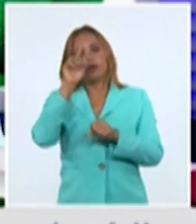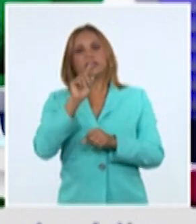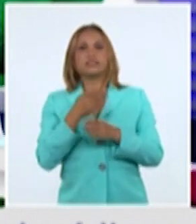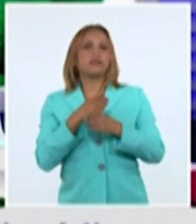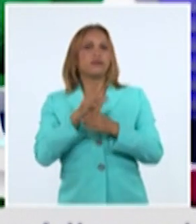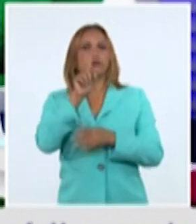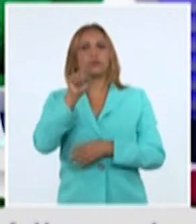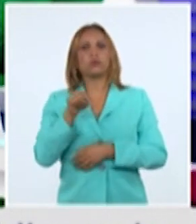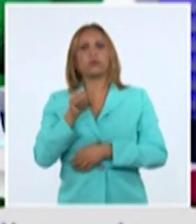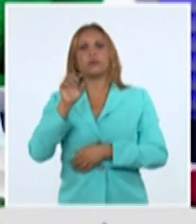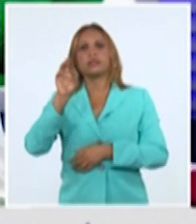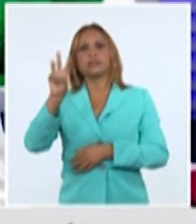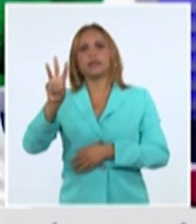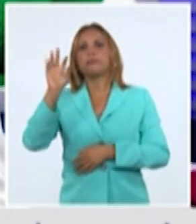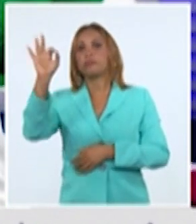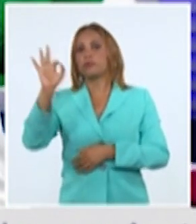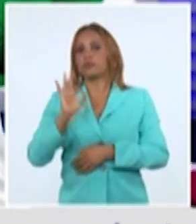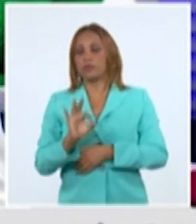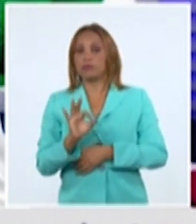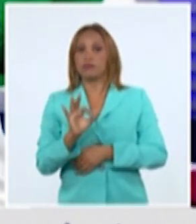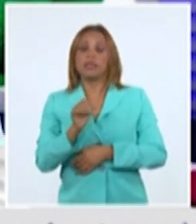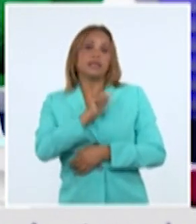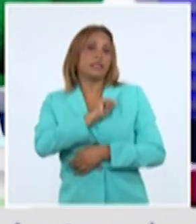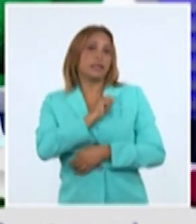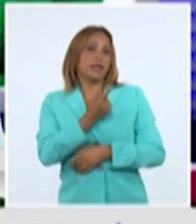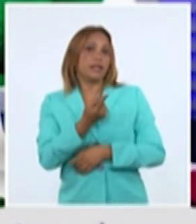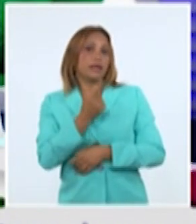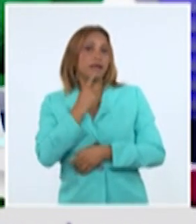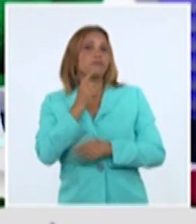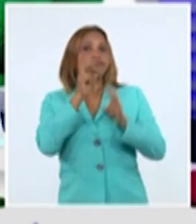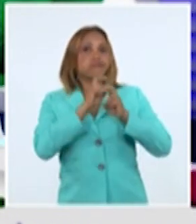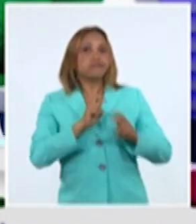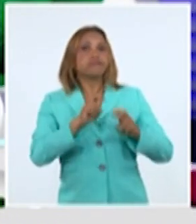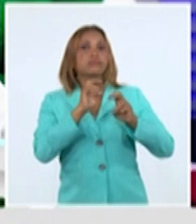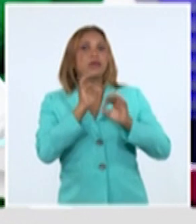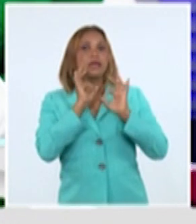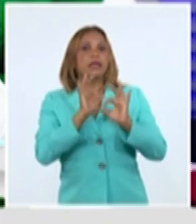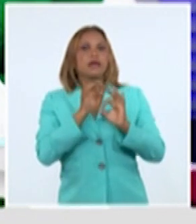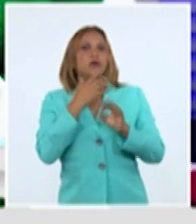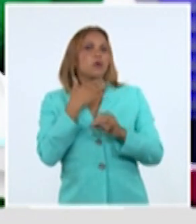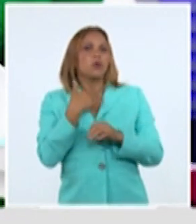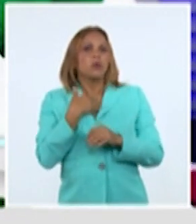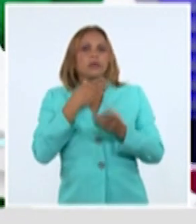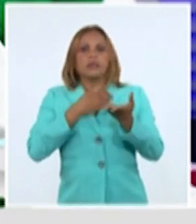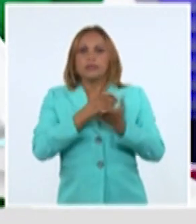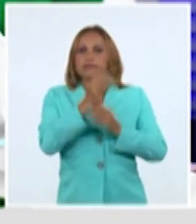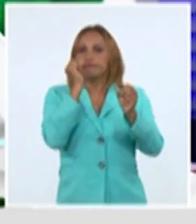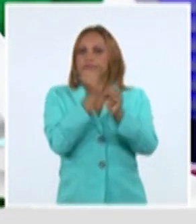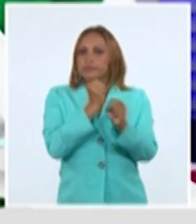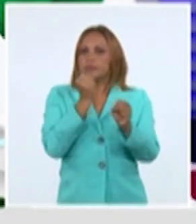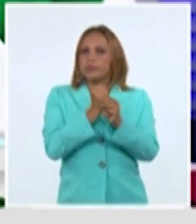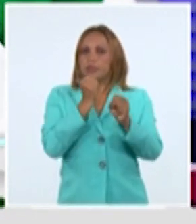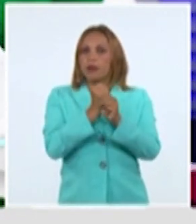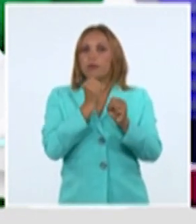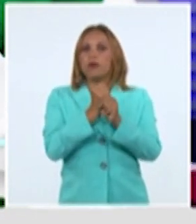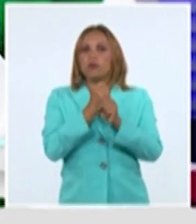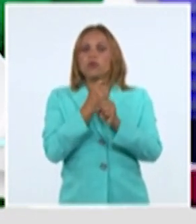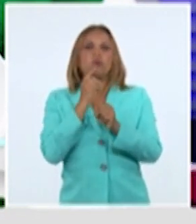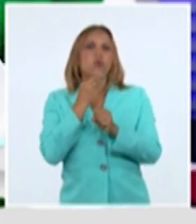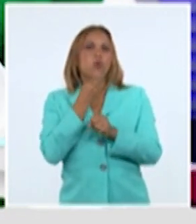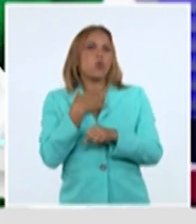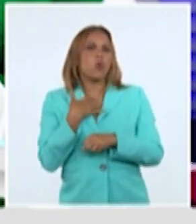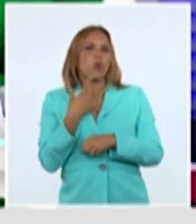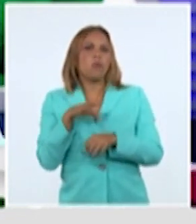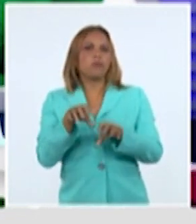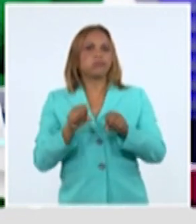1,3%, y se trata de precisar, o se precisa mediante el trabajo epidemiológico, la fuente de infección